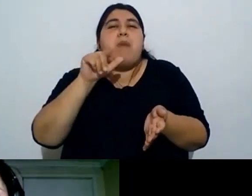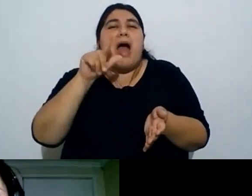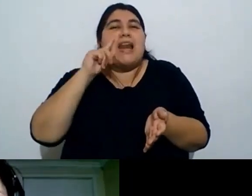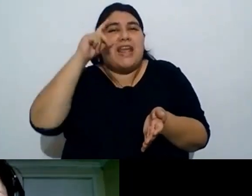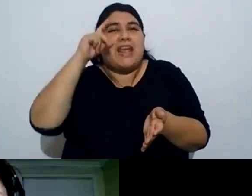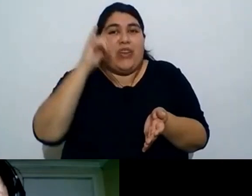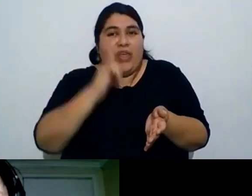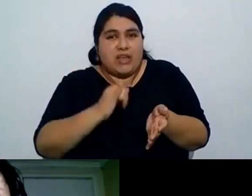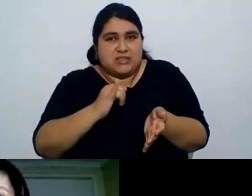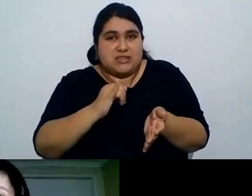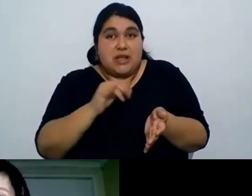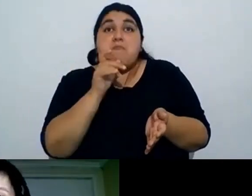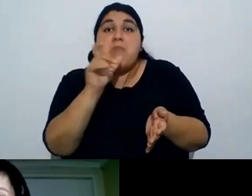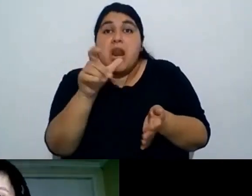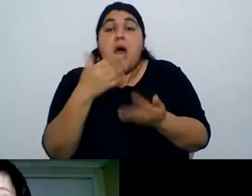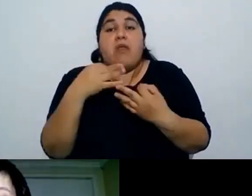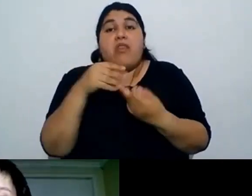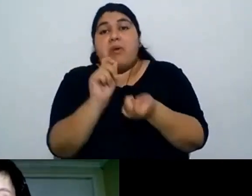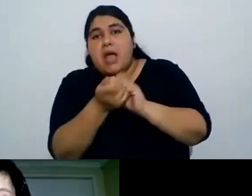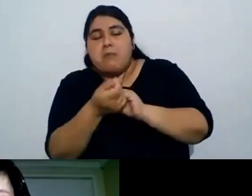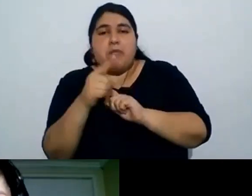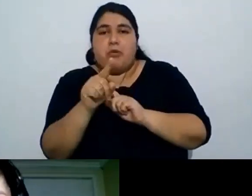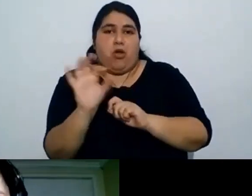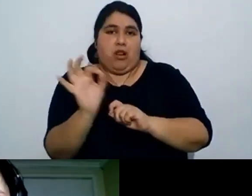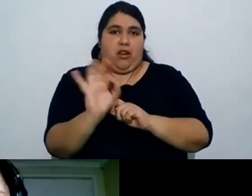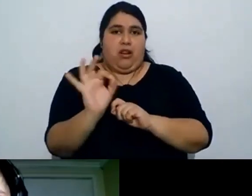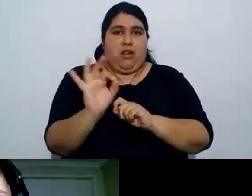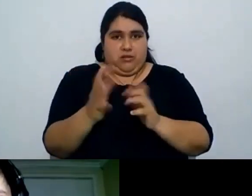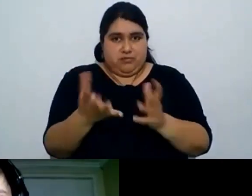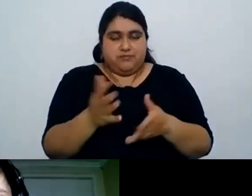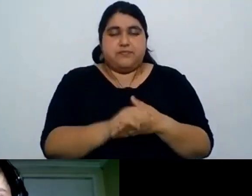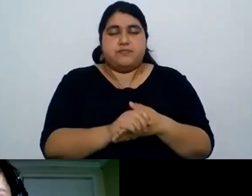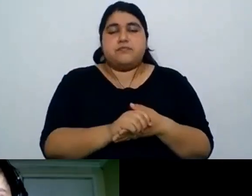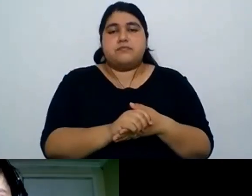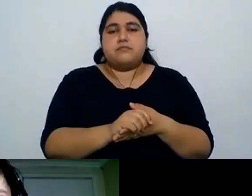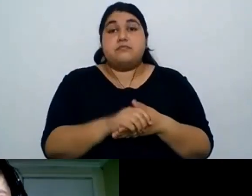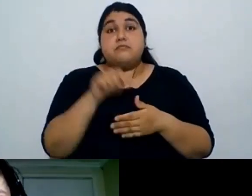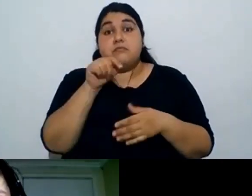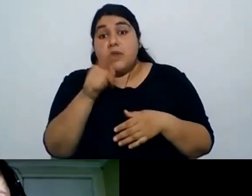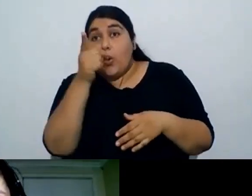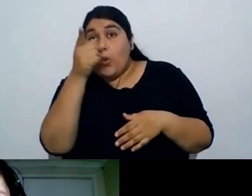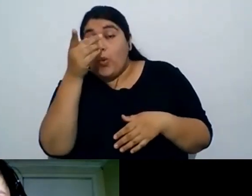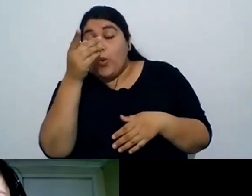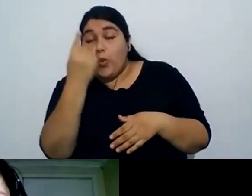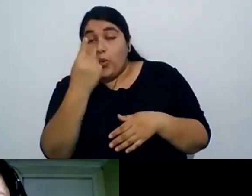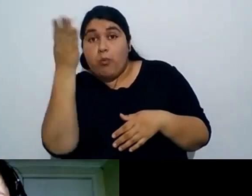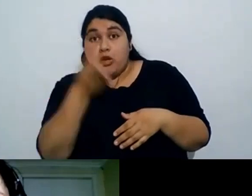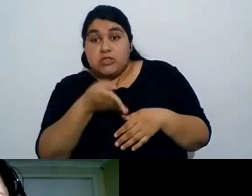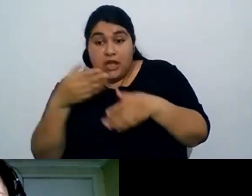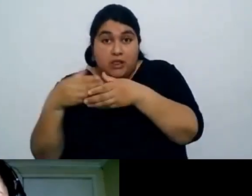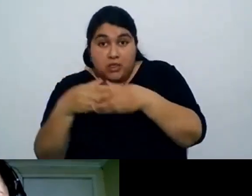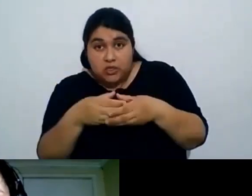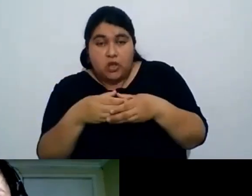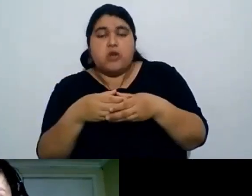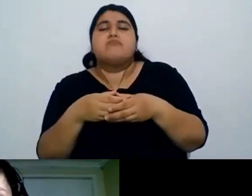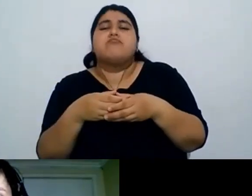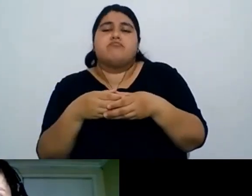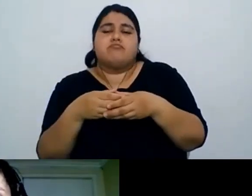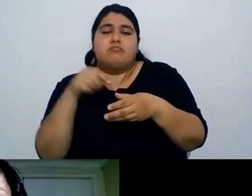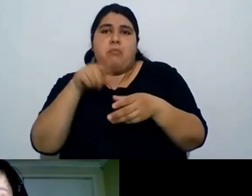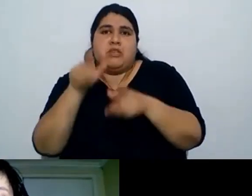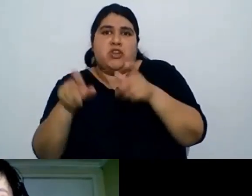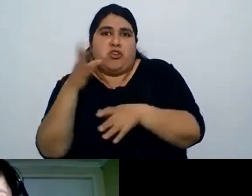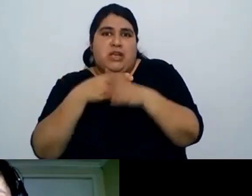todavía no se ha hecho. Ahora bien, ese 1% de empleados en situación de